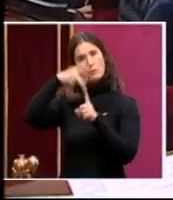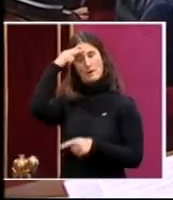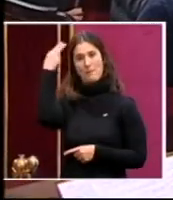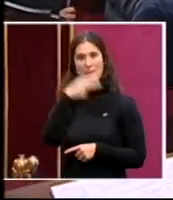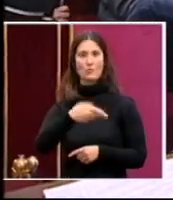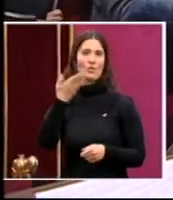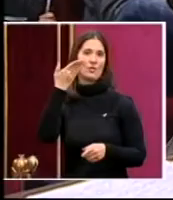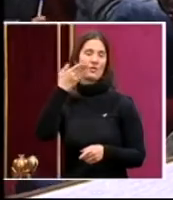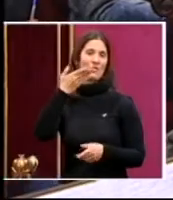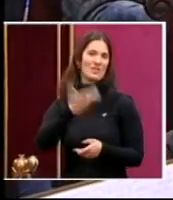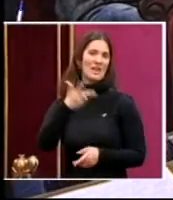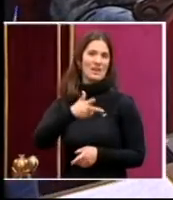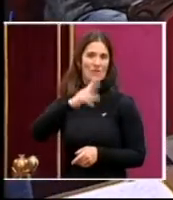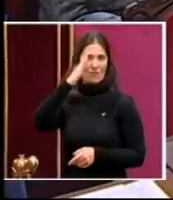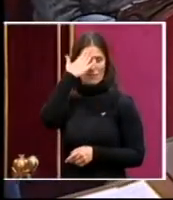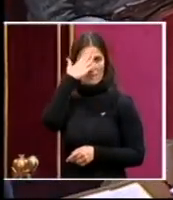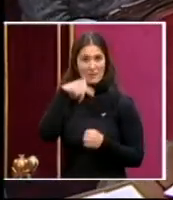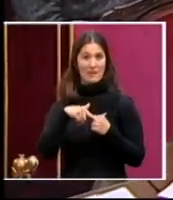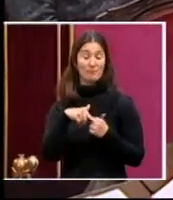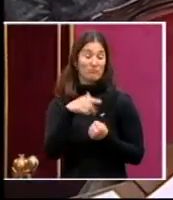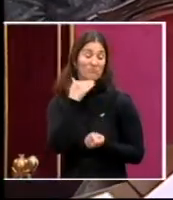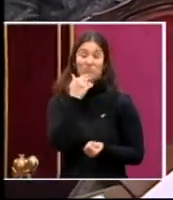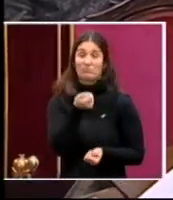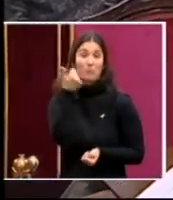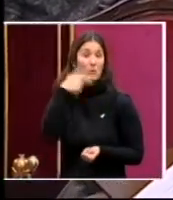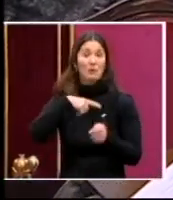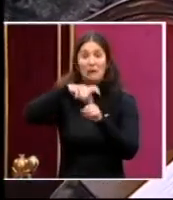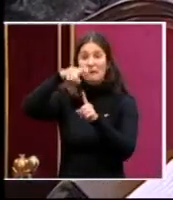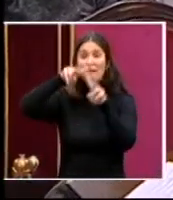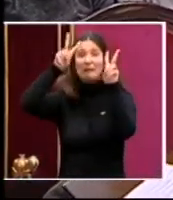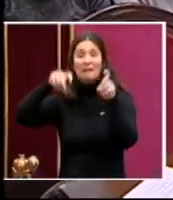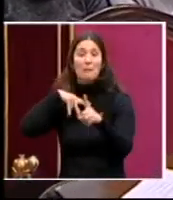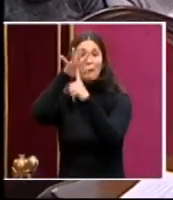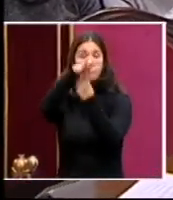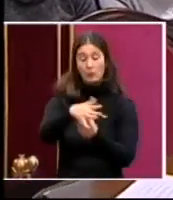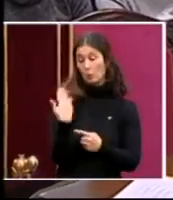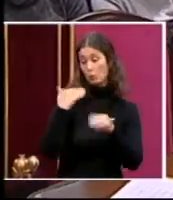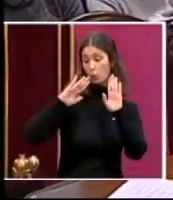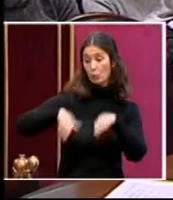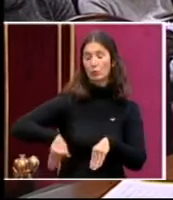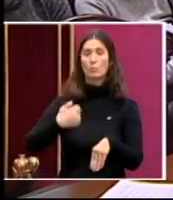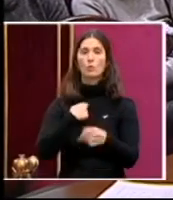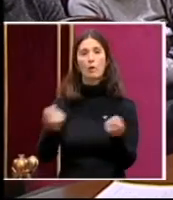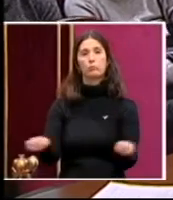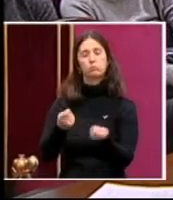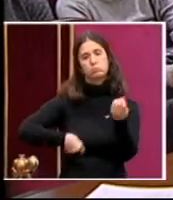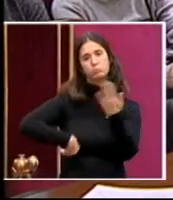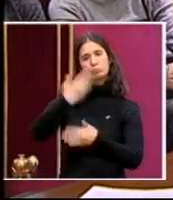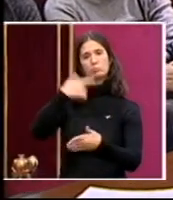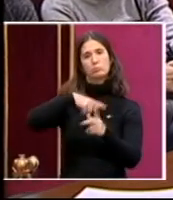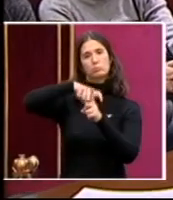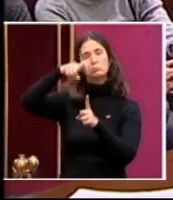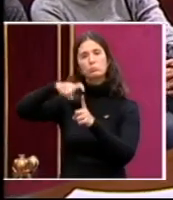derechos fundamentales. Aunque apenas hay estadísticas oficiales sobre discriminación, en los últimos años se han publicado encuestas,